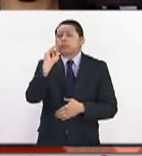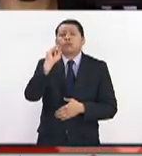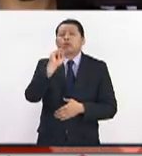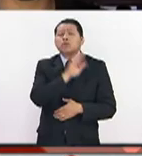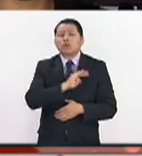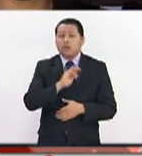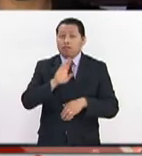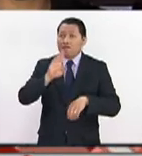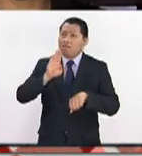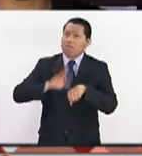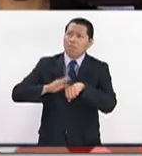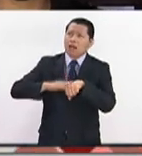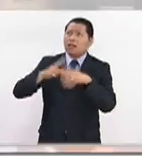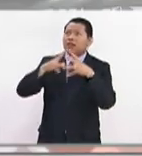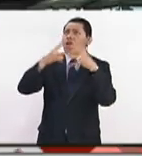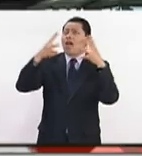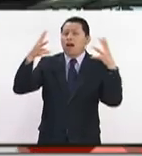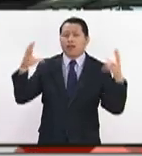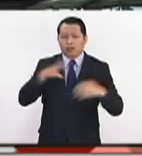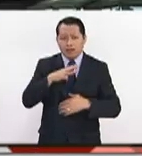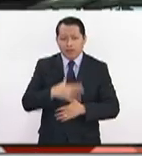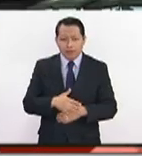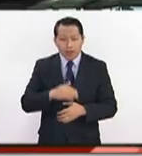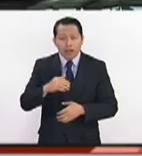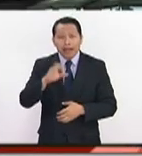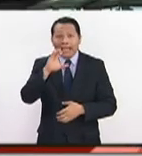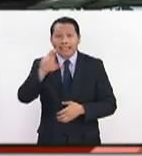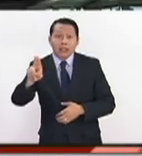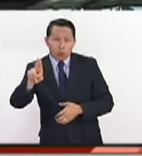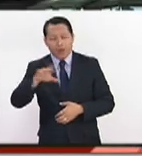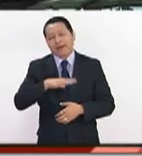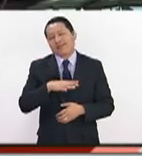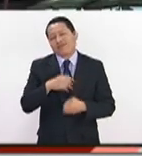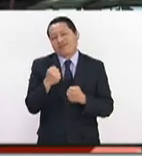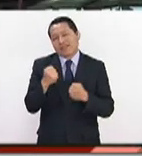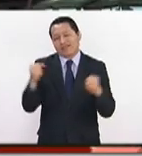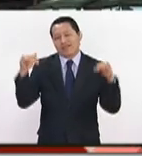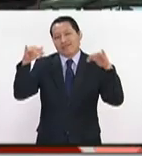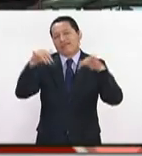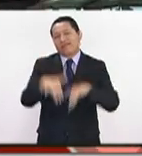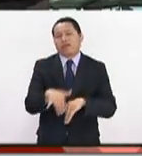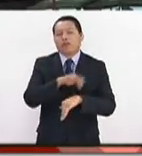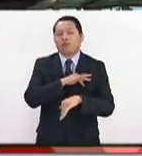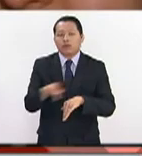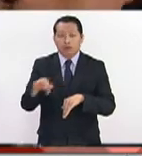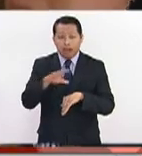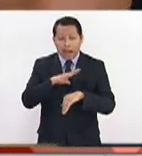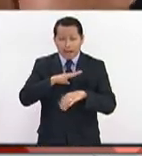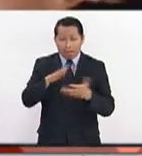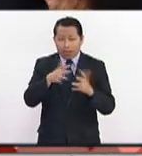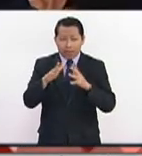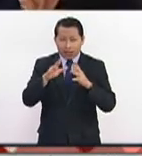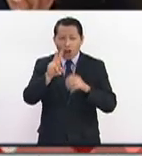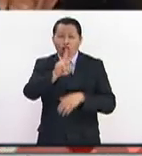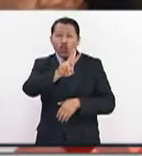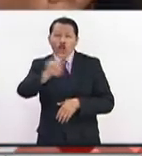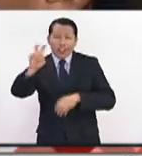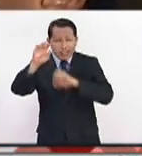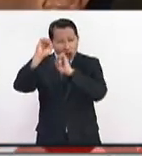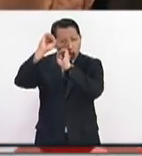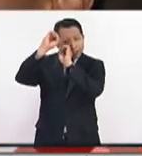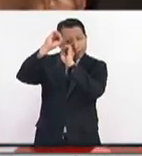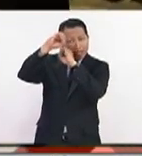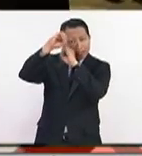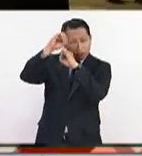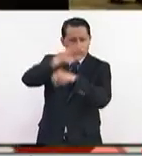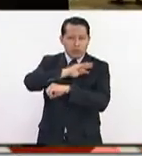de la grandeza de nuestro universo. En Ciudad Universitaria, una de las sedes de este magno evento, se instalaron alrededor de 200 telescopios